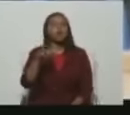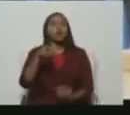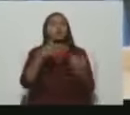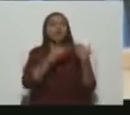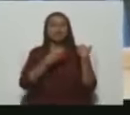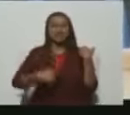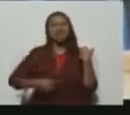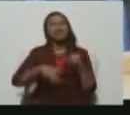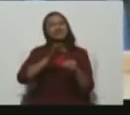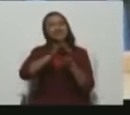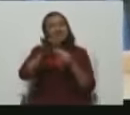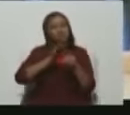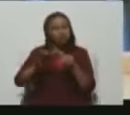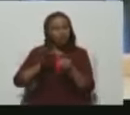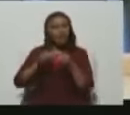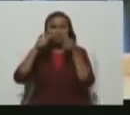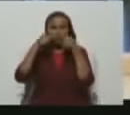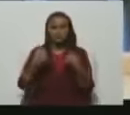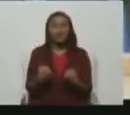Seguridad Ciudadana y Paz,